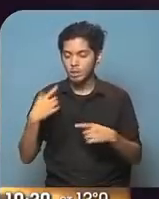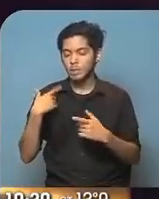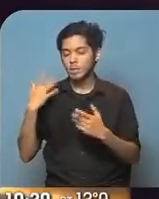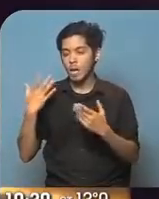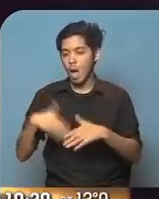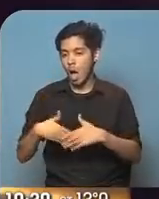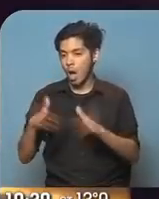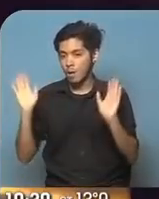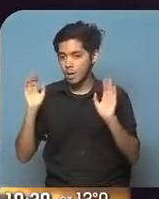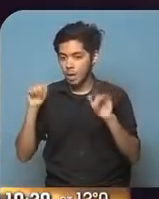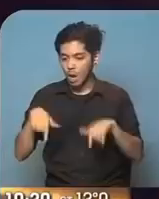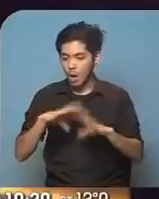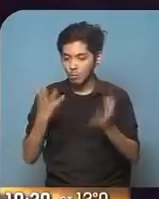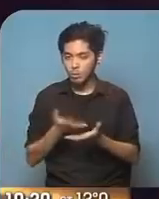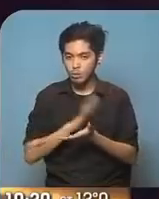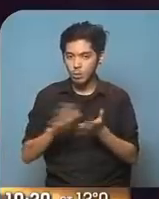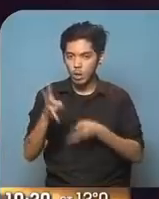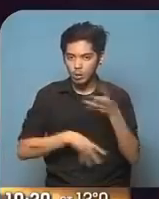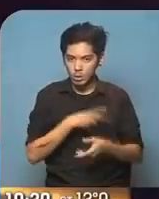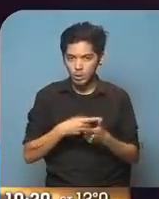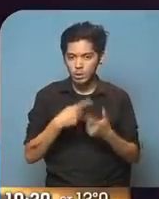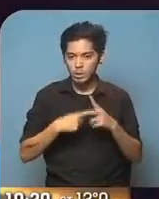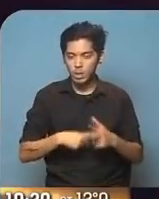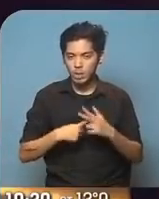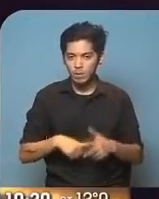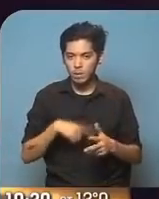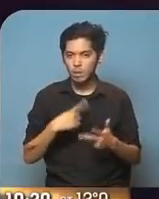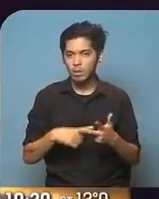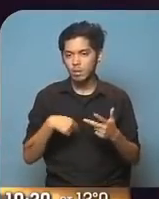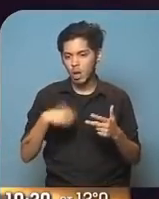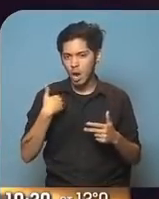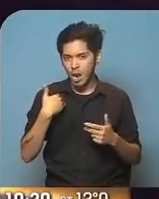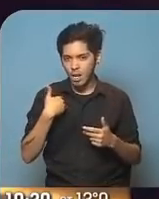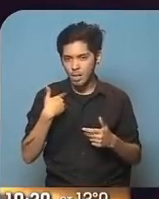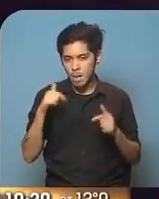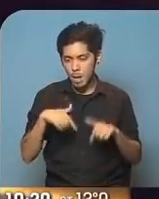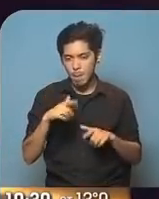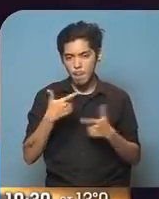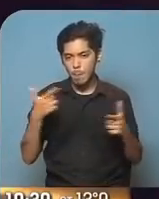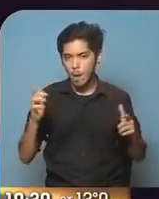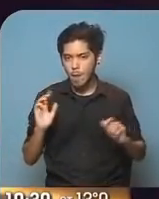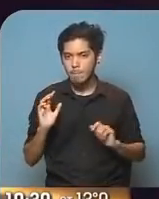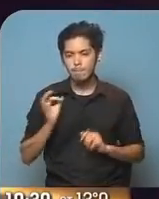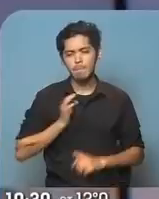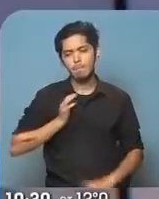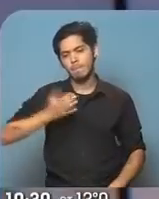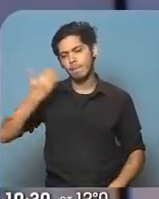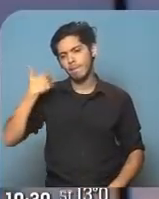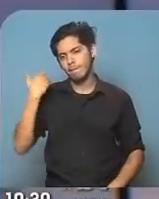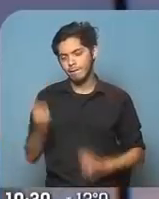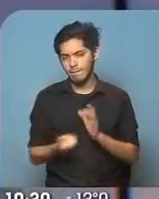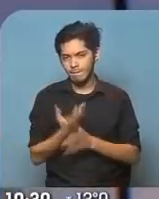tiene un nuevo desafío que es la robotización la tecnificación y es una argentina nosotros no lo estamos abordando desde hace muchos años se creaba